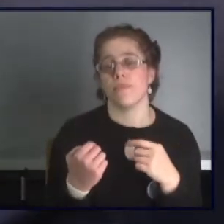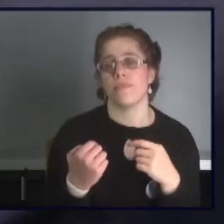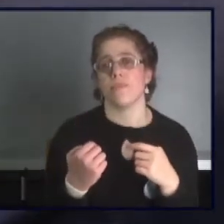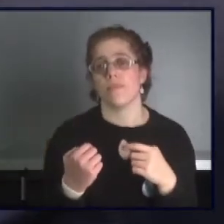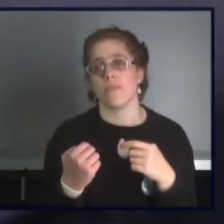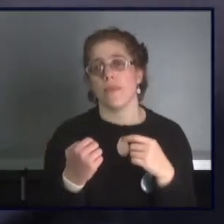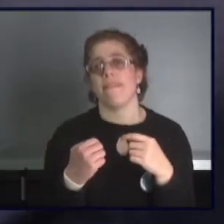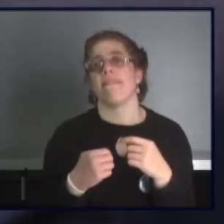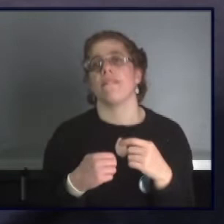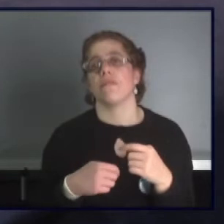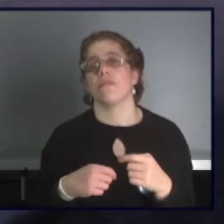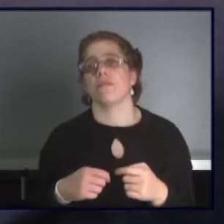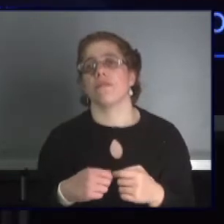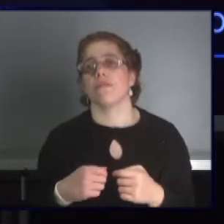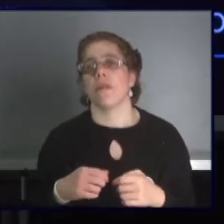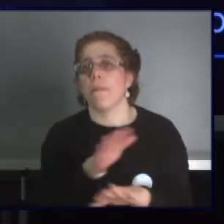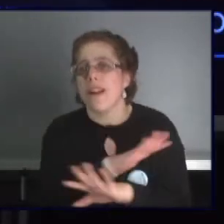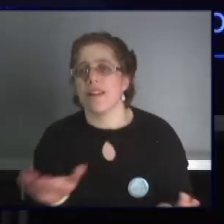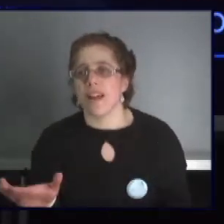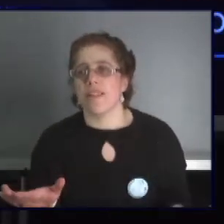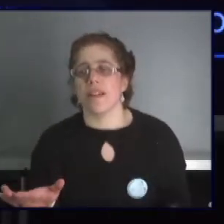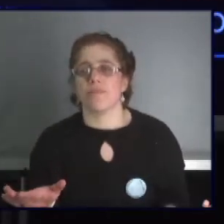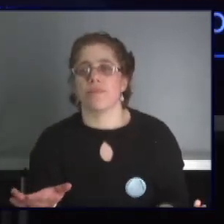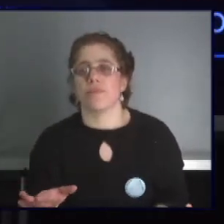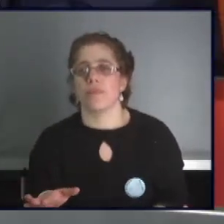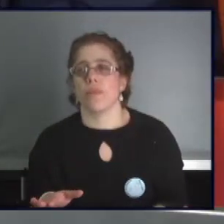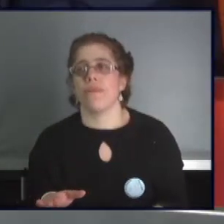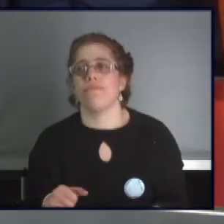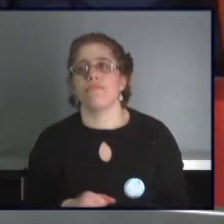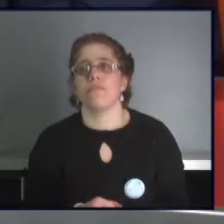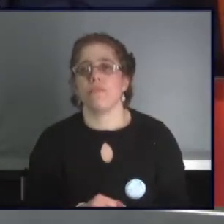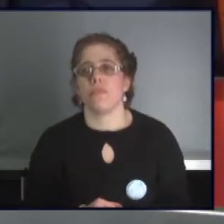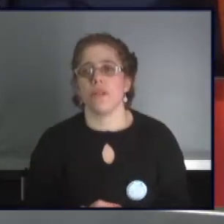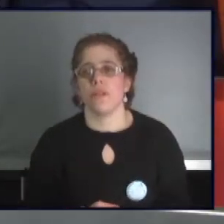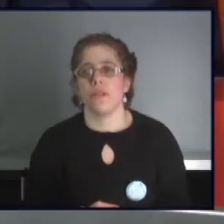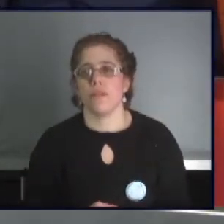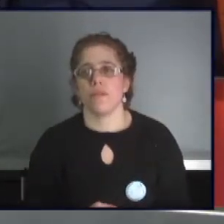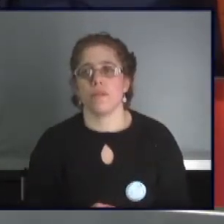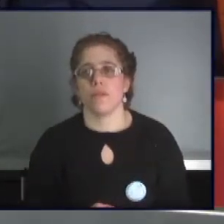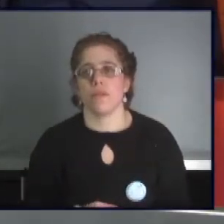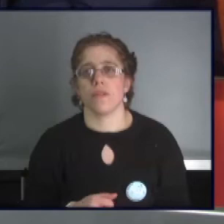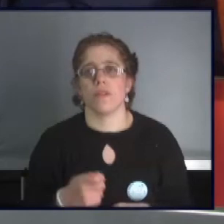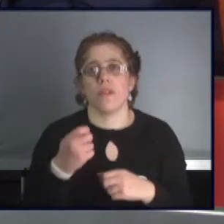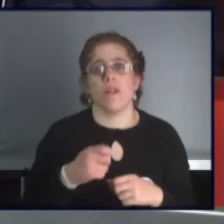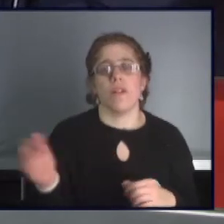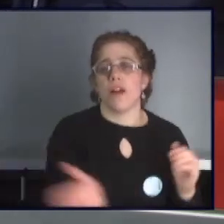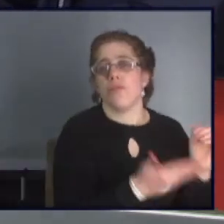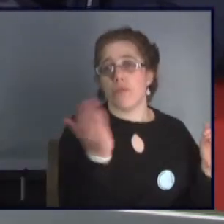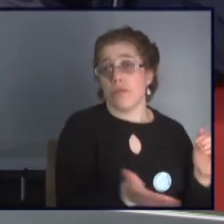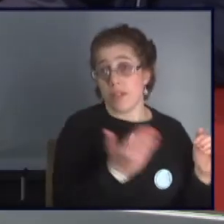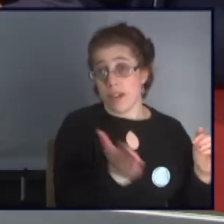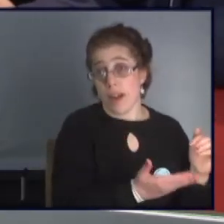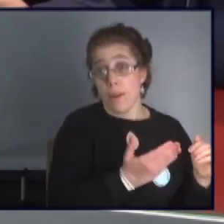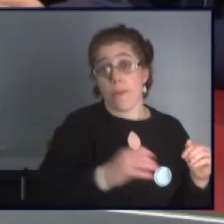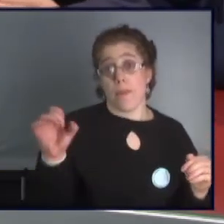no para nada éste como es reactivo la industria ferroviaria